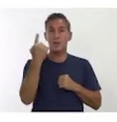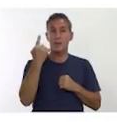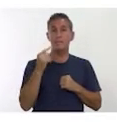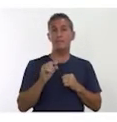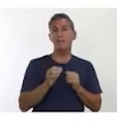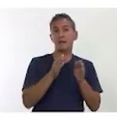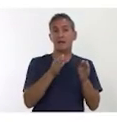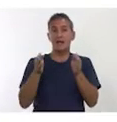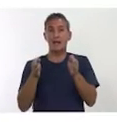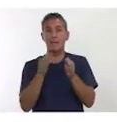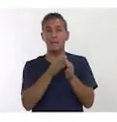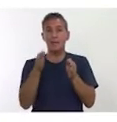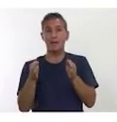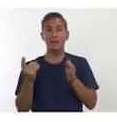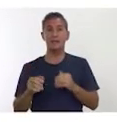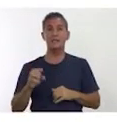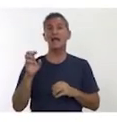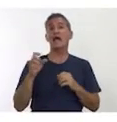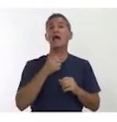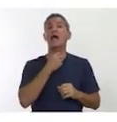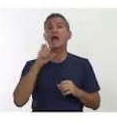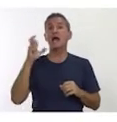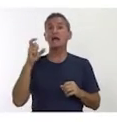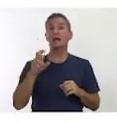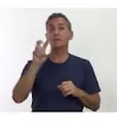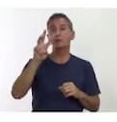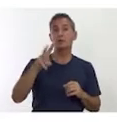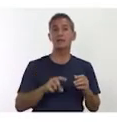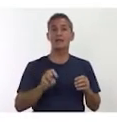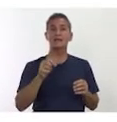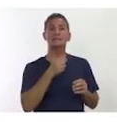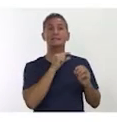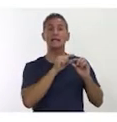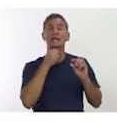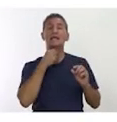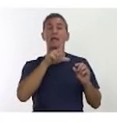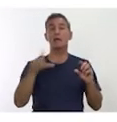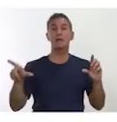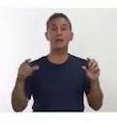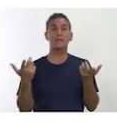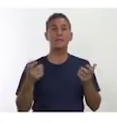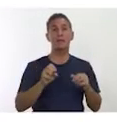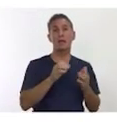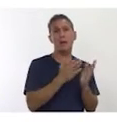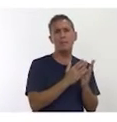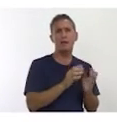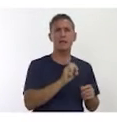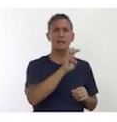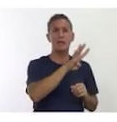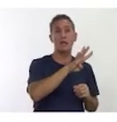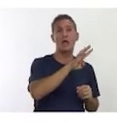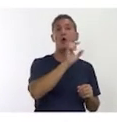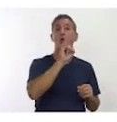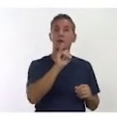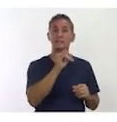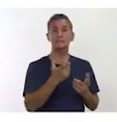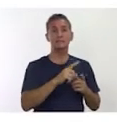el capítulo 3, epígrafe desde el 3.1 hasta el 3.7, entre las páginas